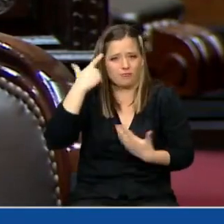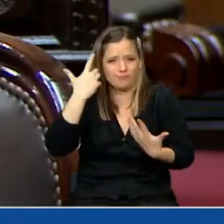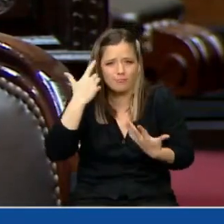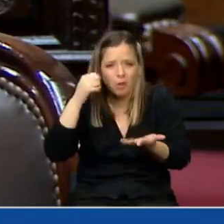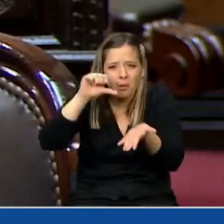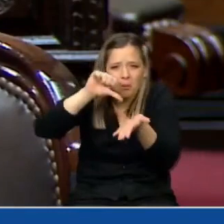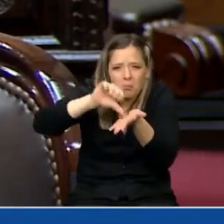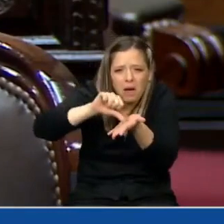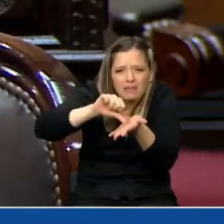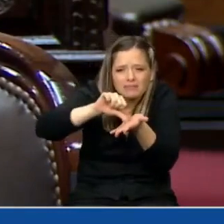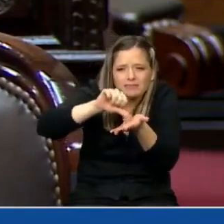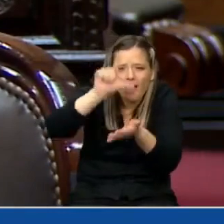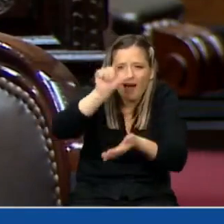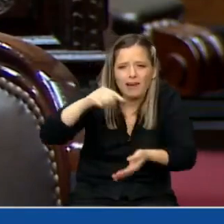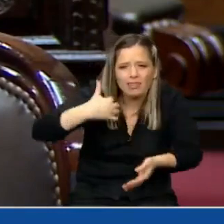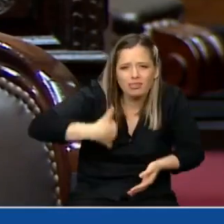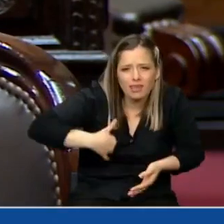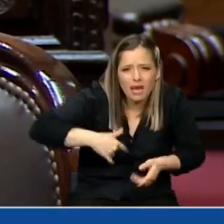en donde esto sucedió,